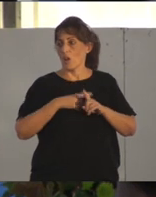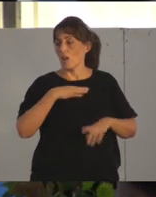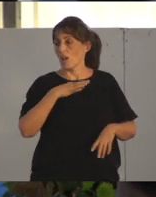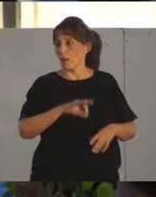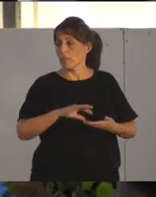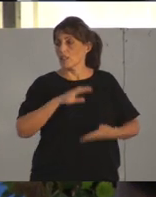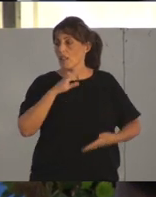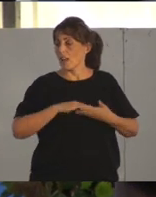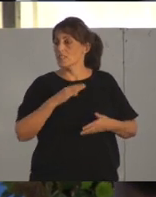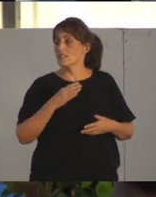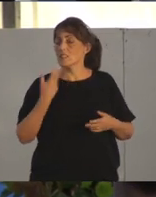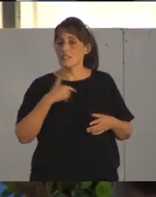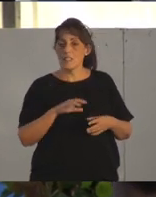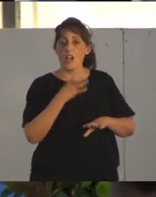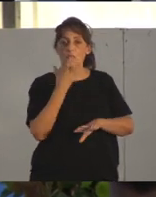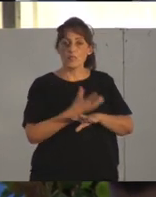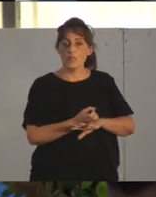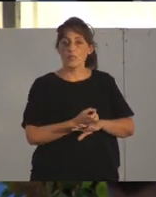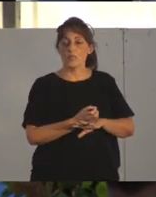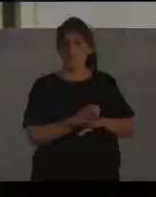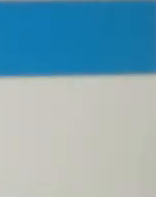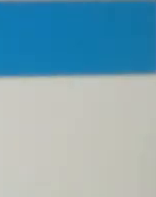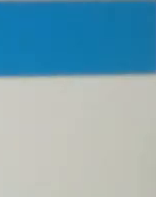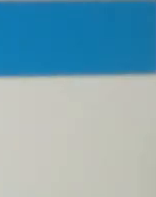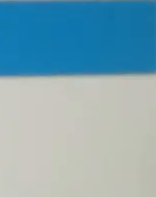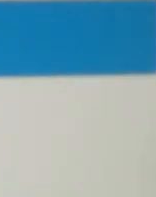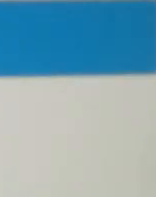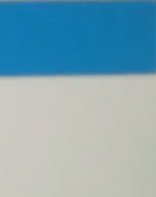cilindrada, y los hemos adaptado